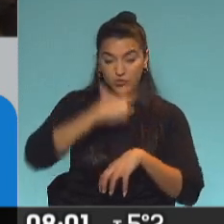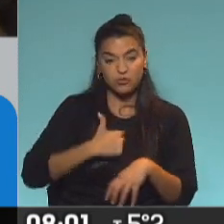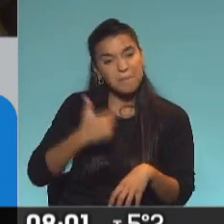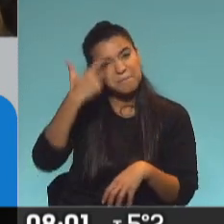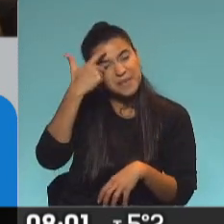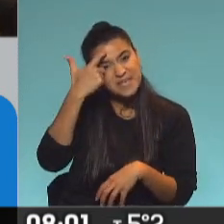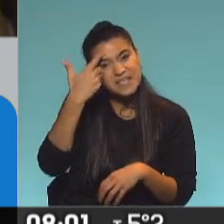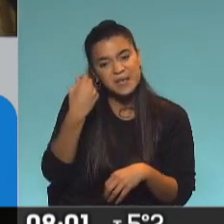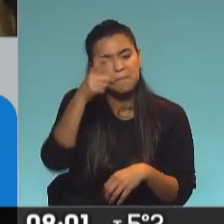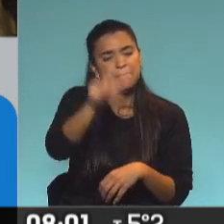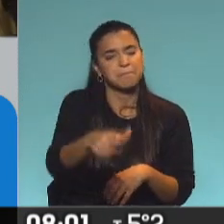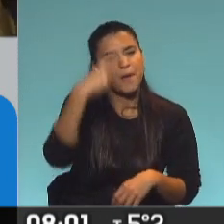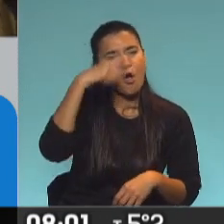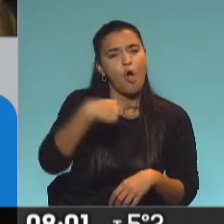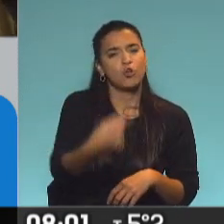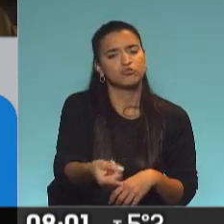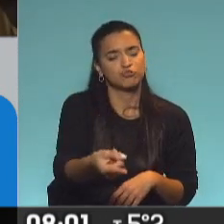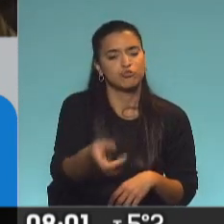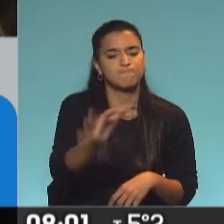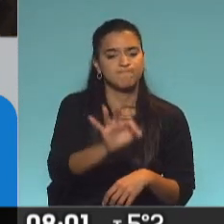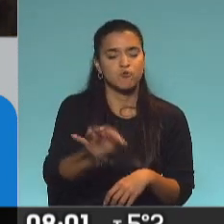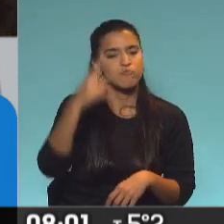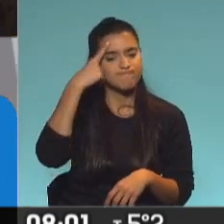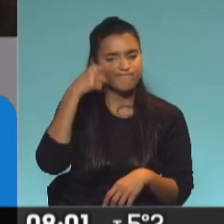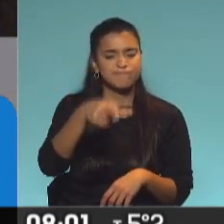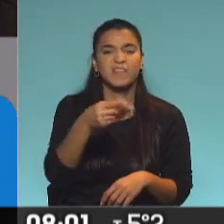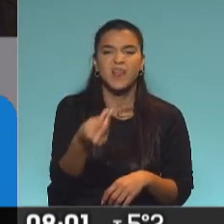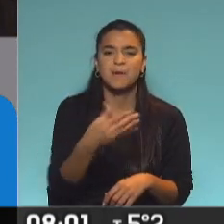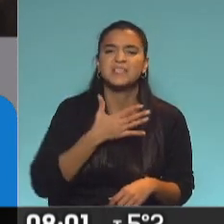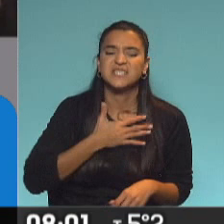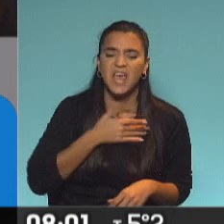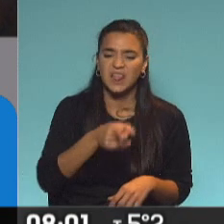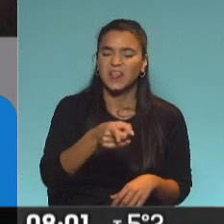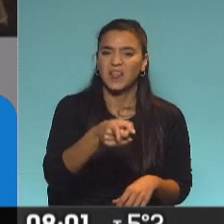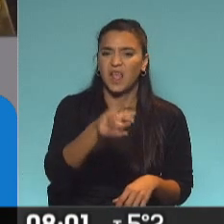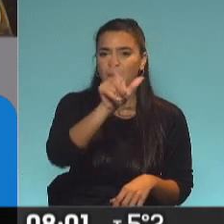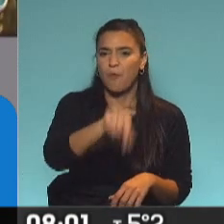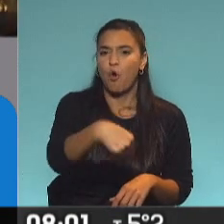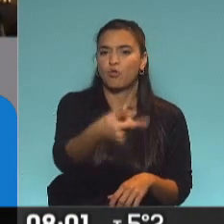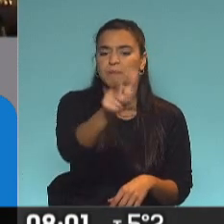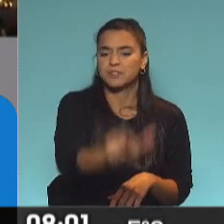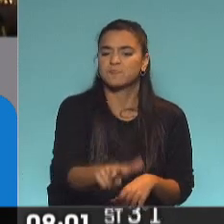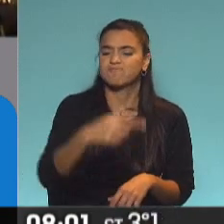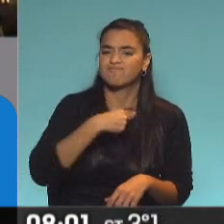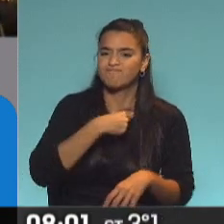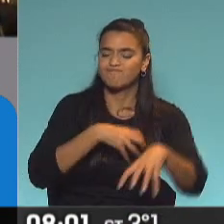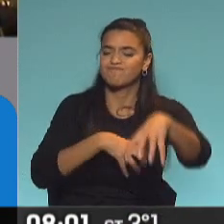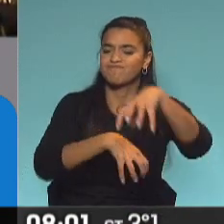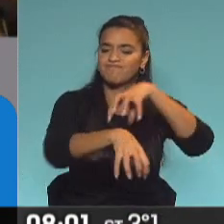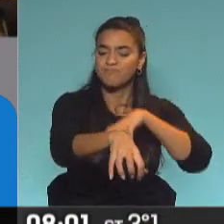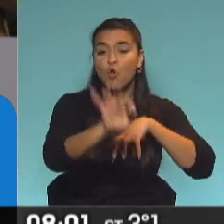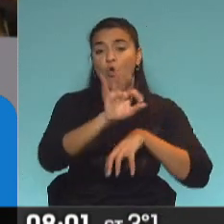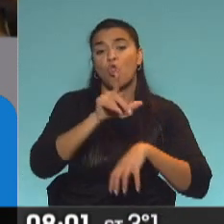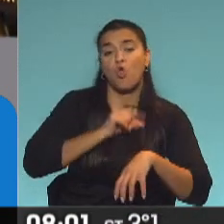imaginar qué está pensando el otro, de leer un poco el pensamiento del otro y de sentir lo que siente el otro, el dolor o la alegría del